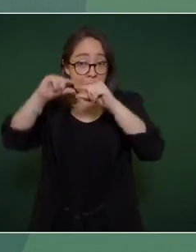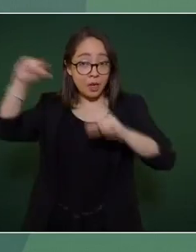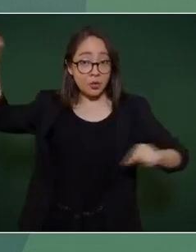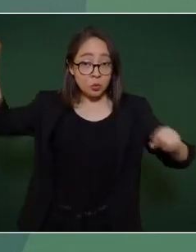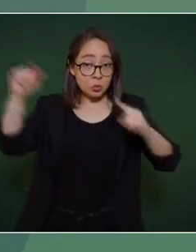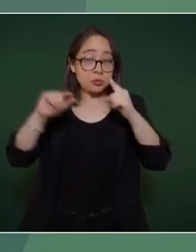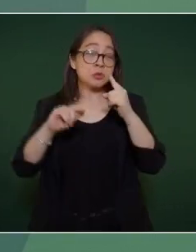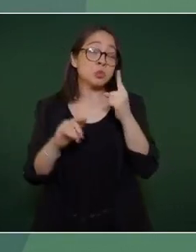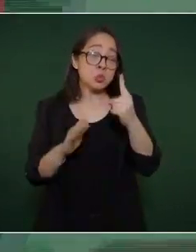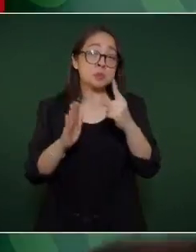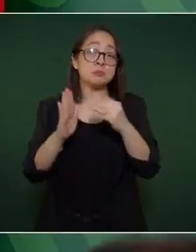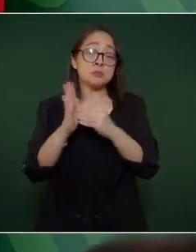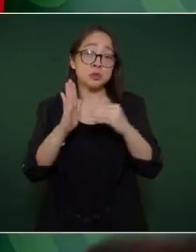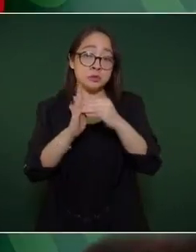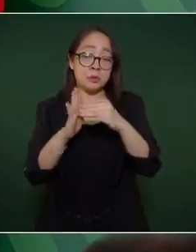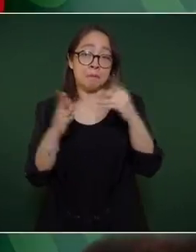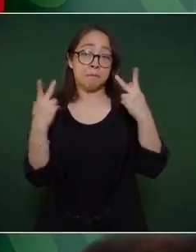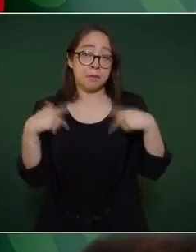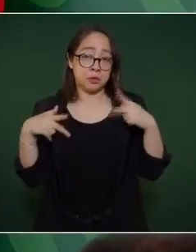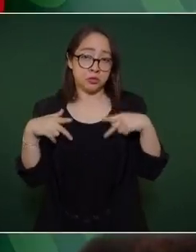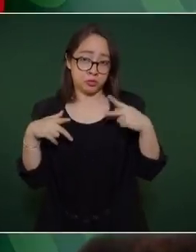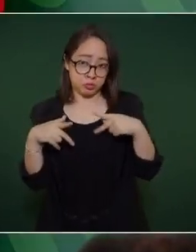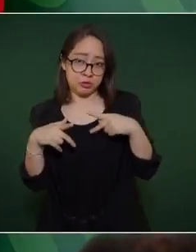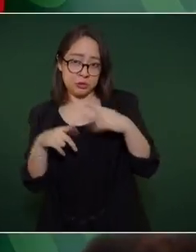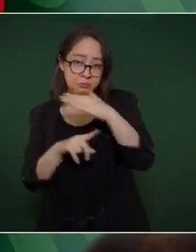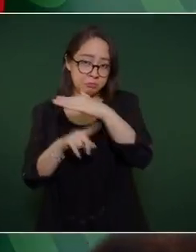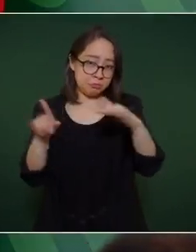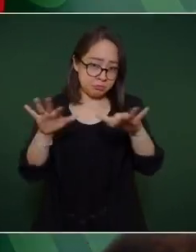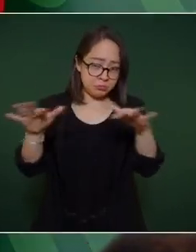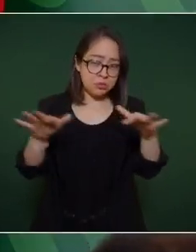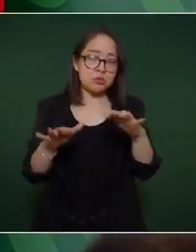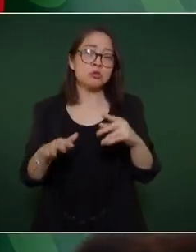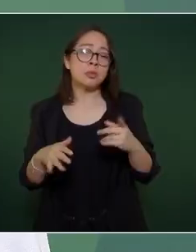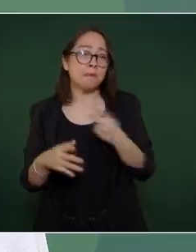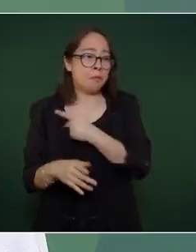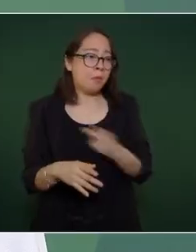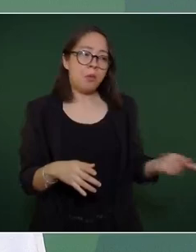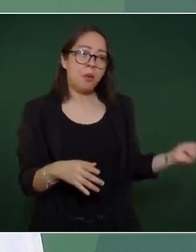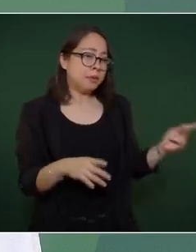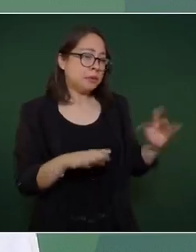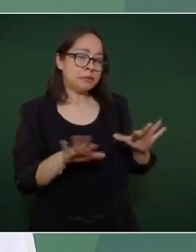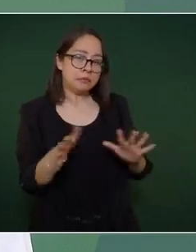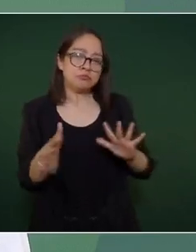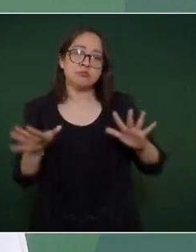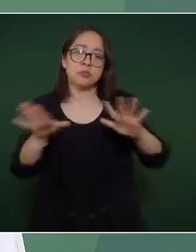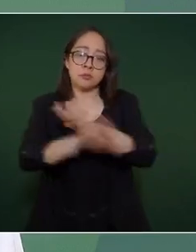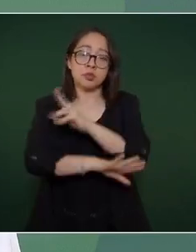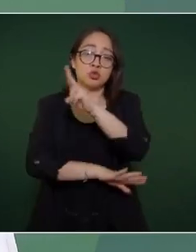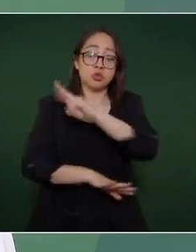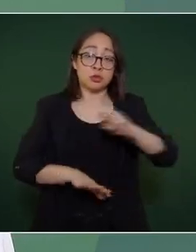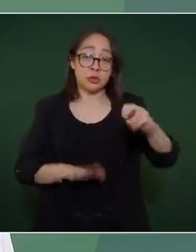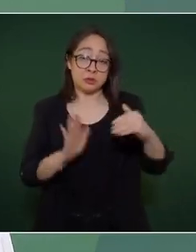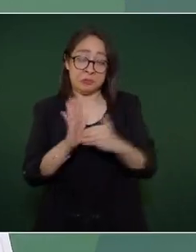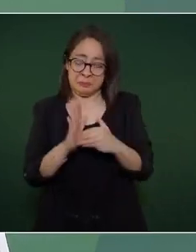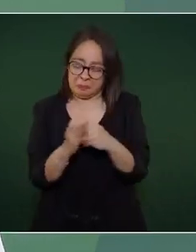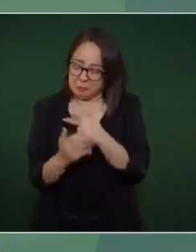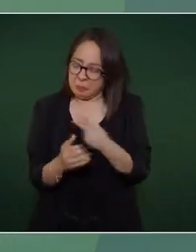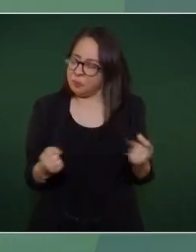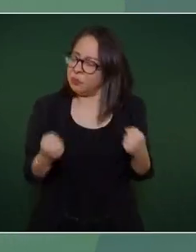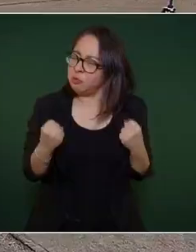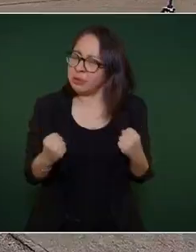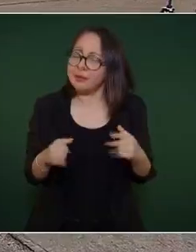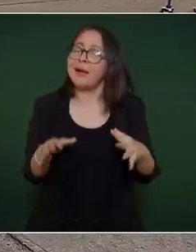personas que salieron de la pobreza, entre ellas 200,000 de la extrema pobreza.